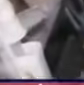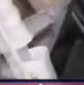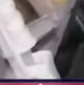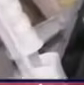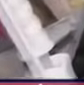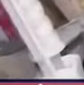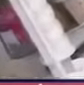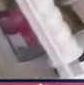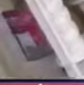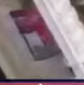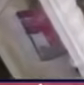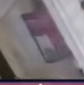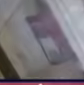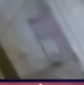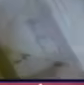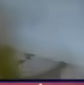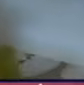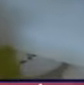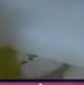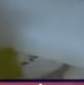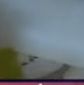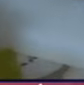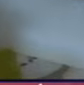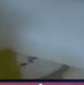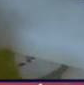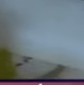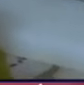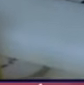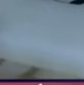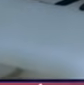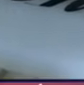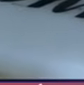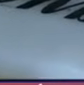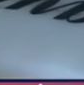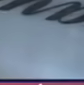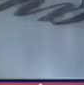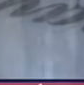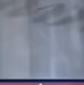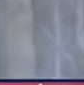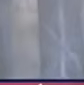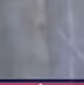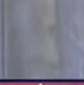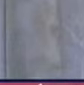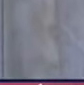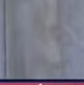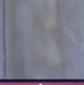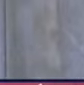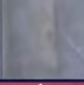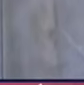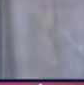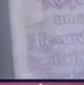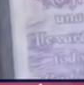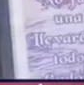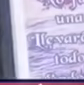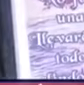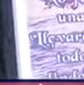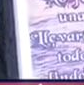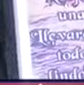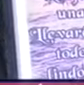luego vamos a hacer un limpiado. Ya queda así después como este... Esta otra lápida, ¿no?